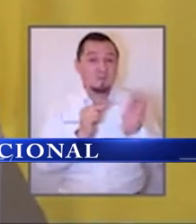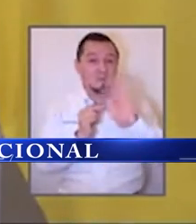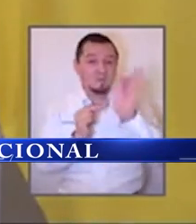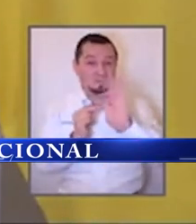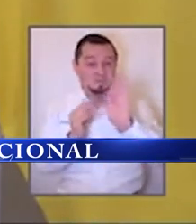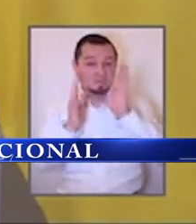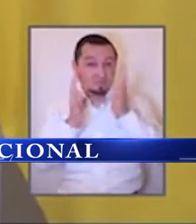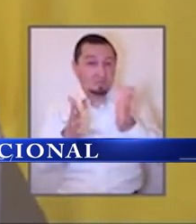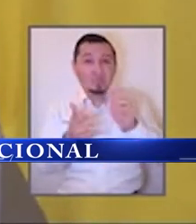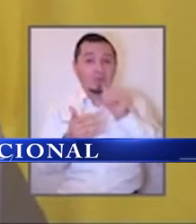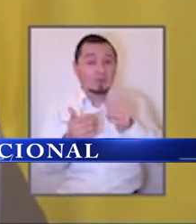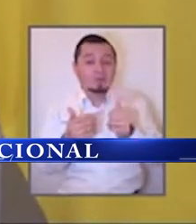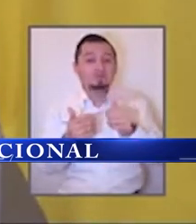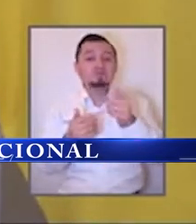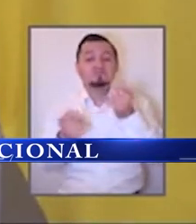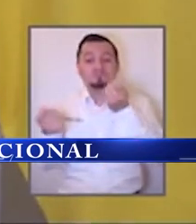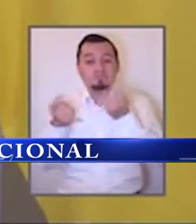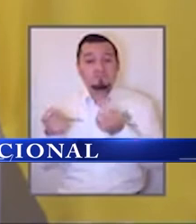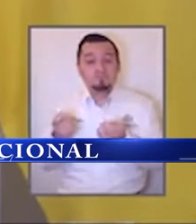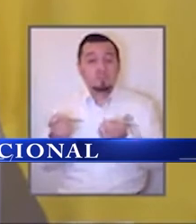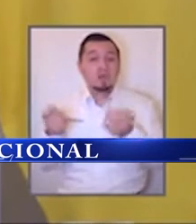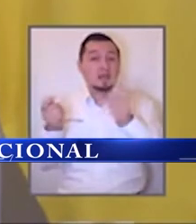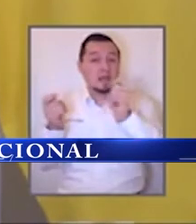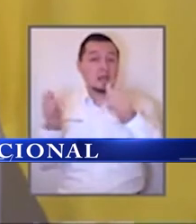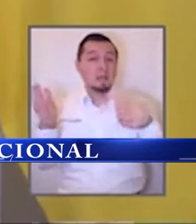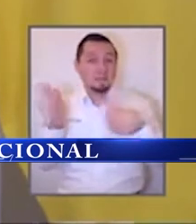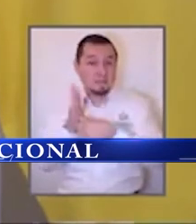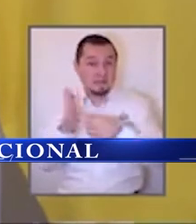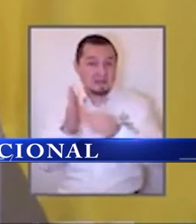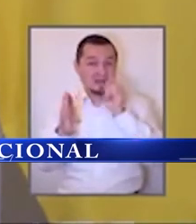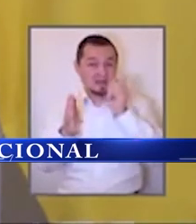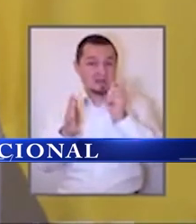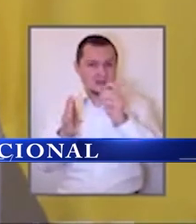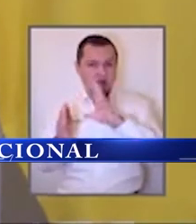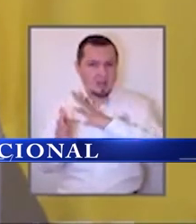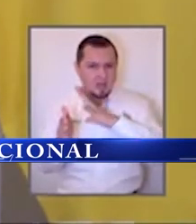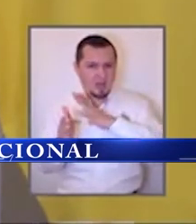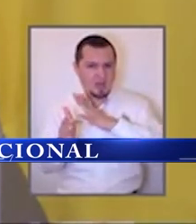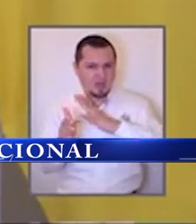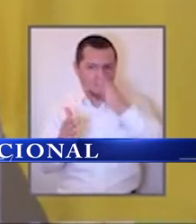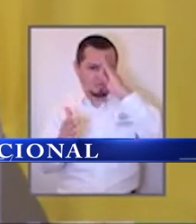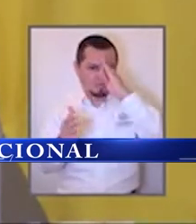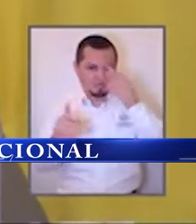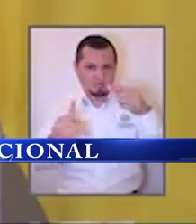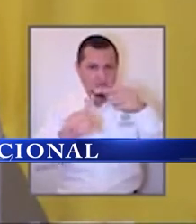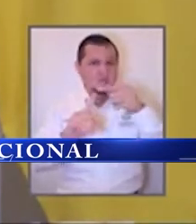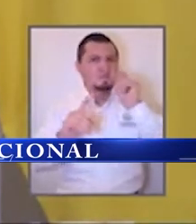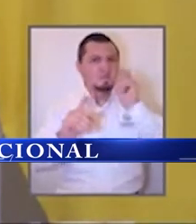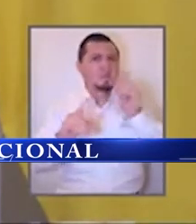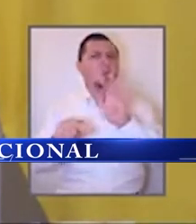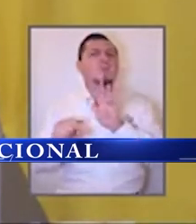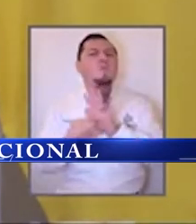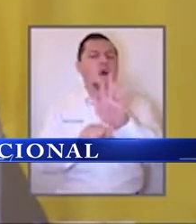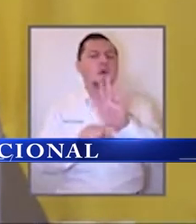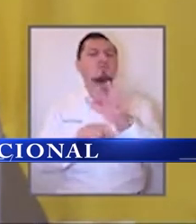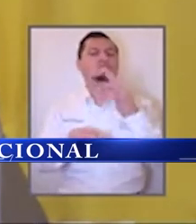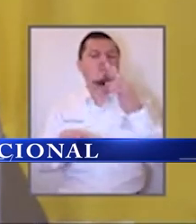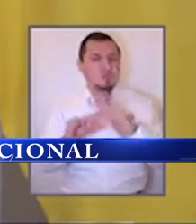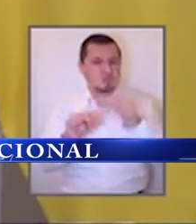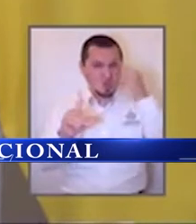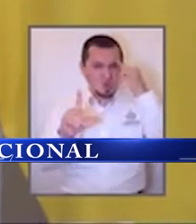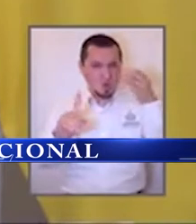activación, lo que viene después es otro mecanismo. El botón de emergencia tuvo una